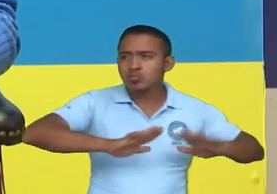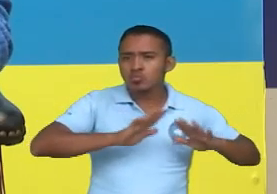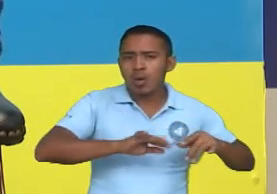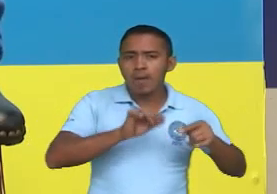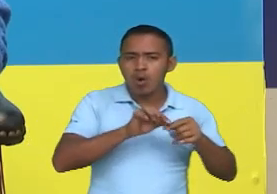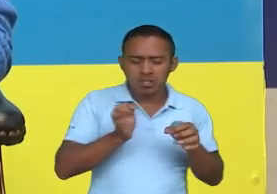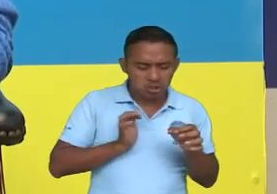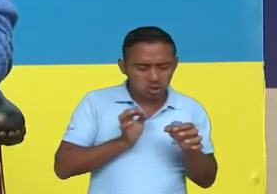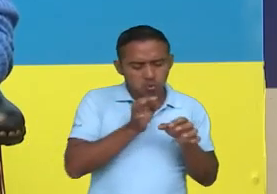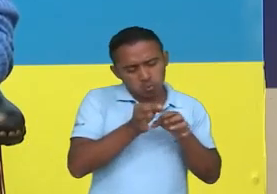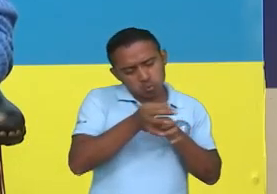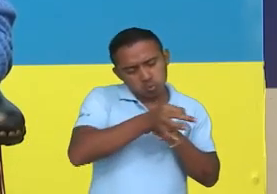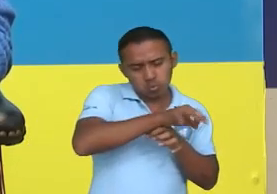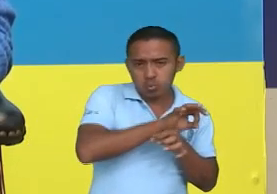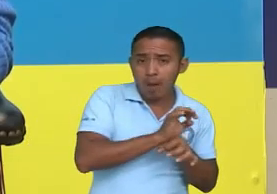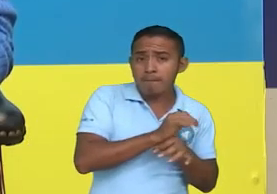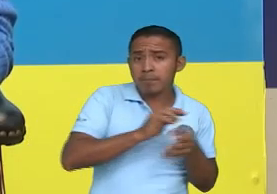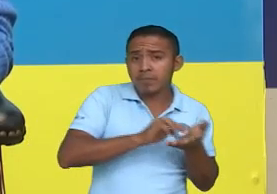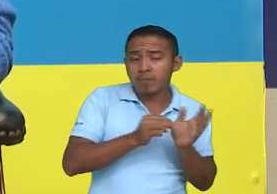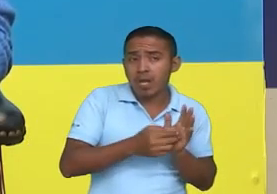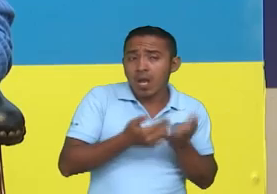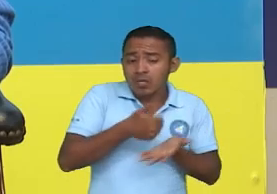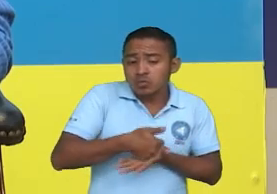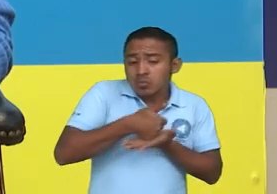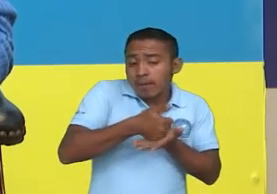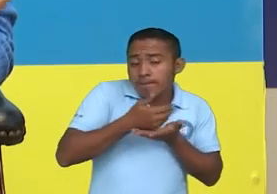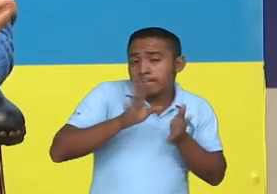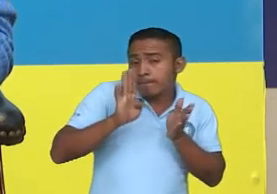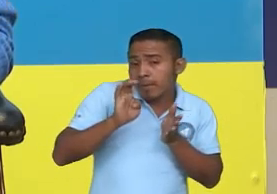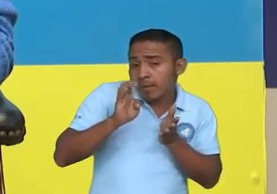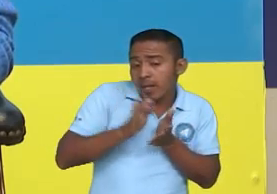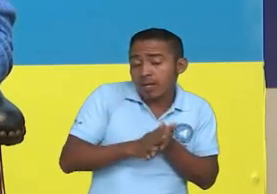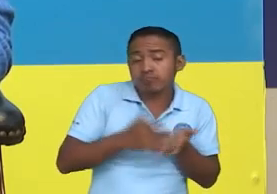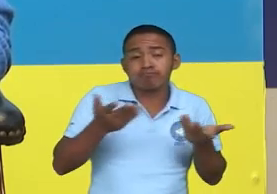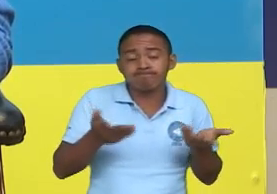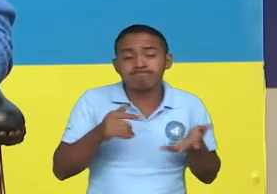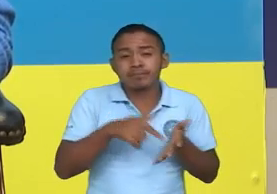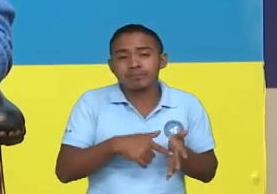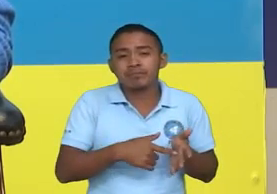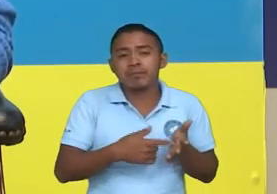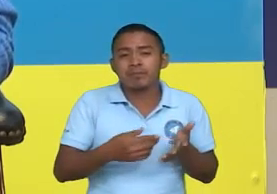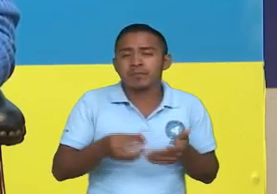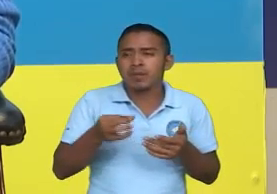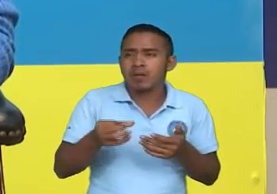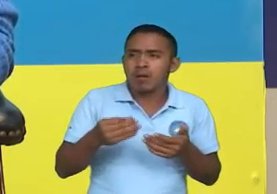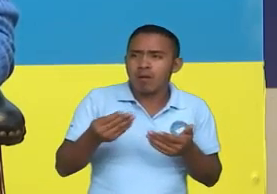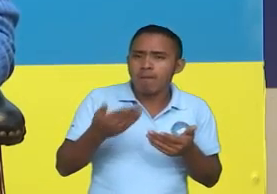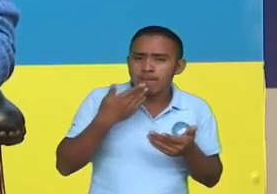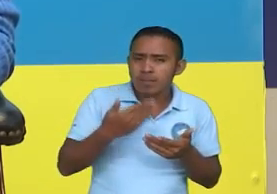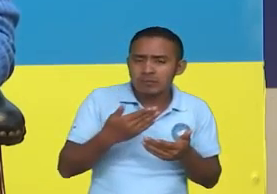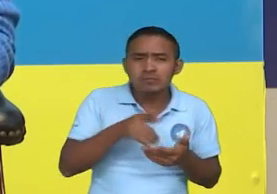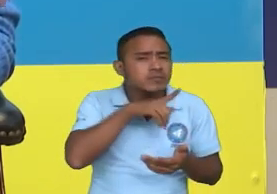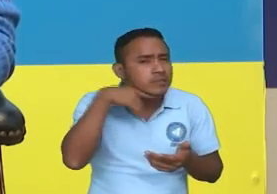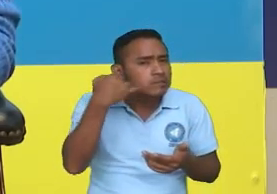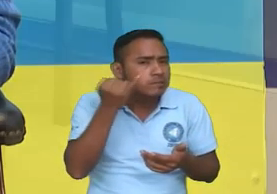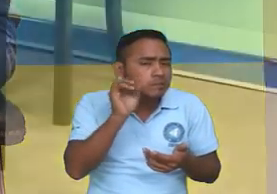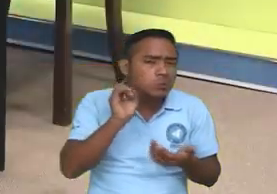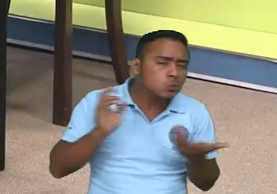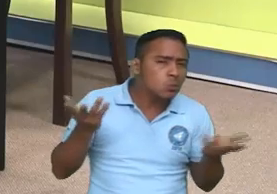que mencionábamos antes de hacer la pausa, como es las recomendaciones. Bueno, en la actualidad vos vas a encontrar